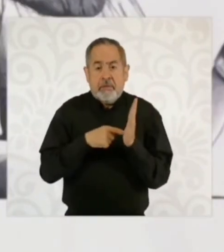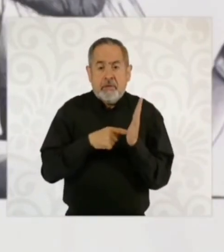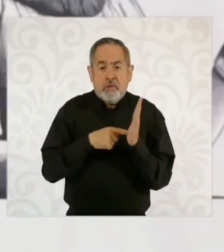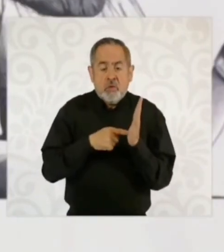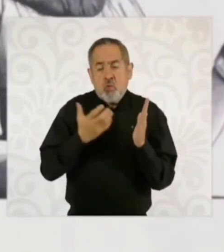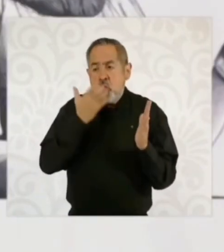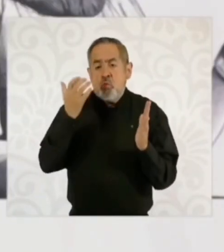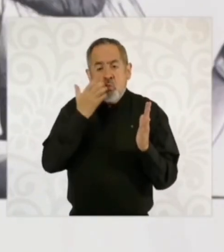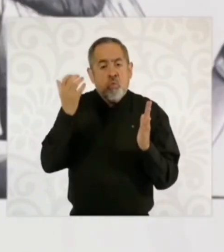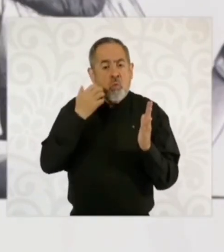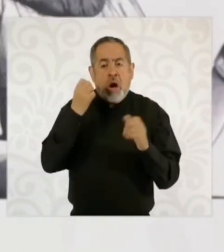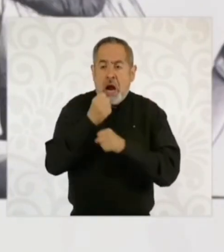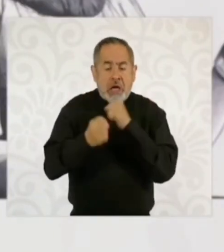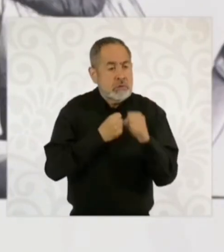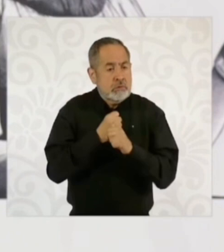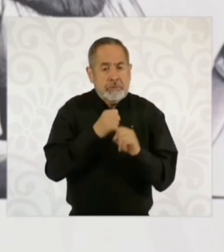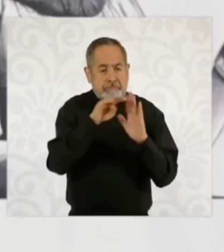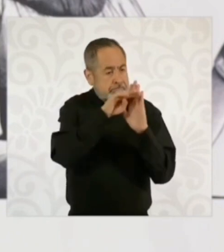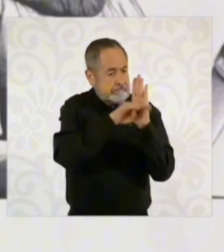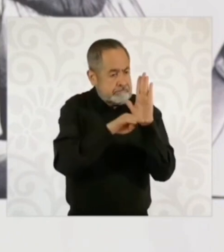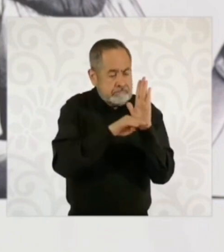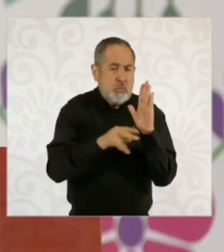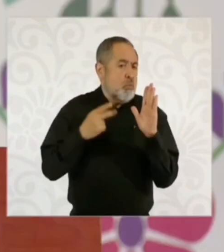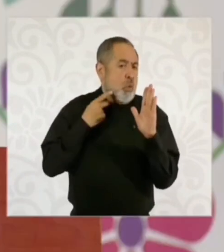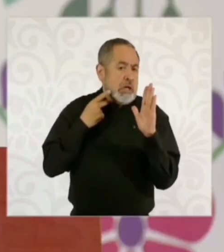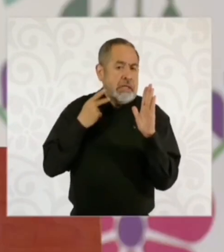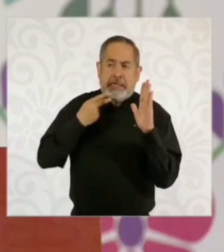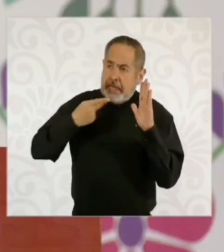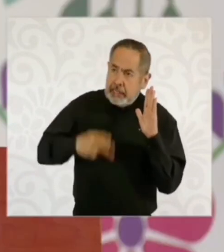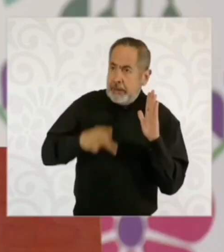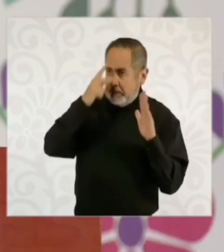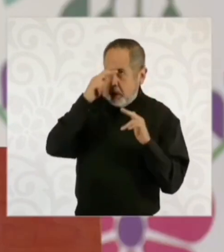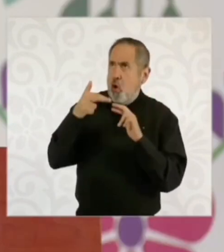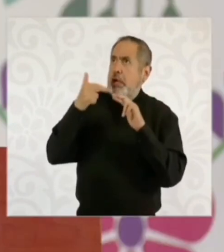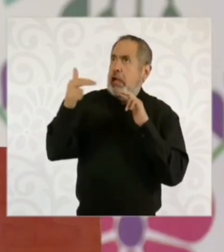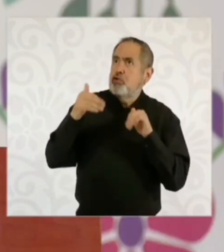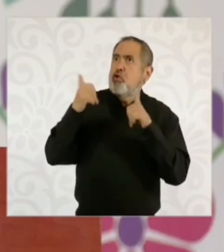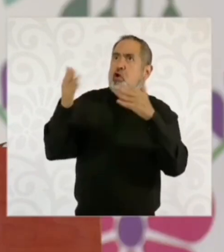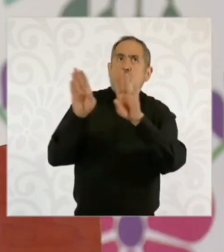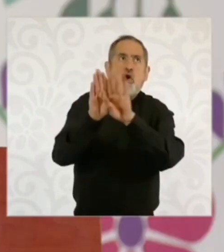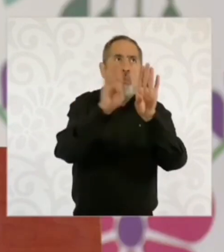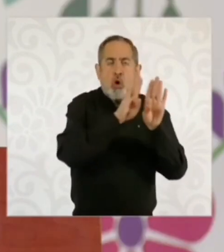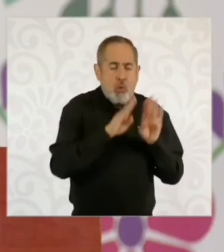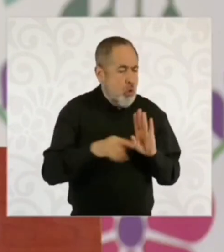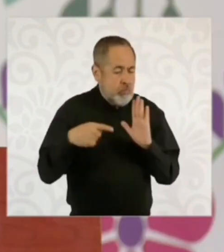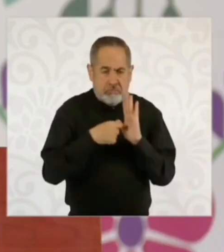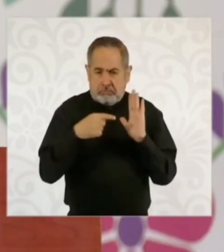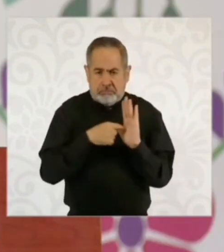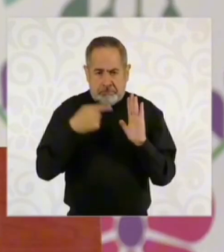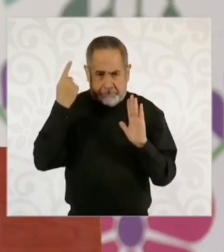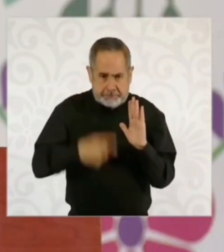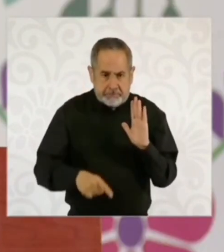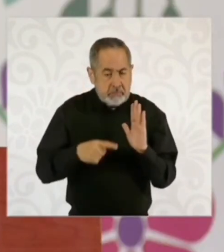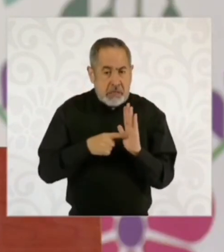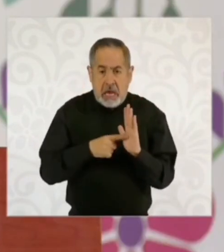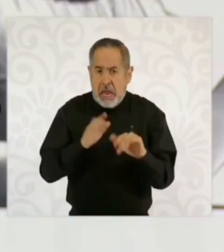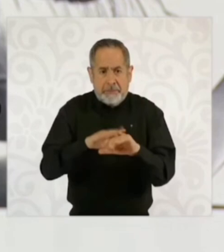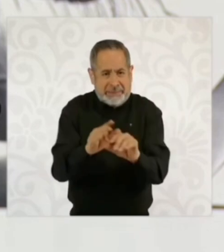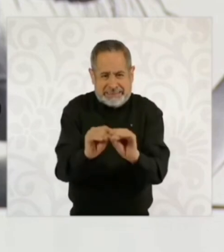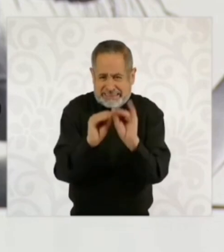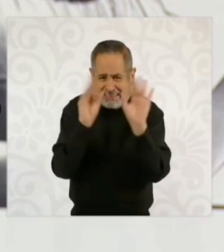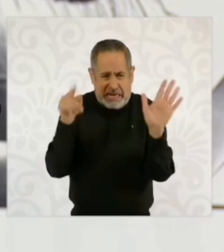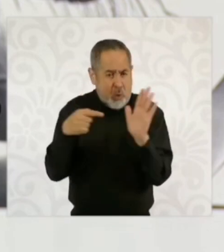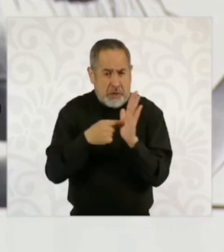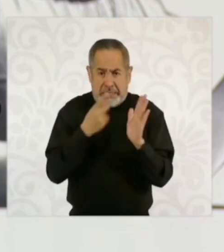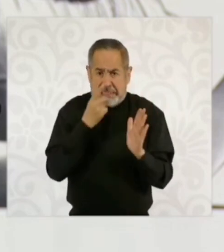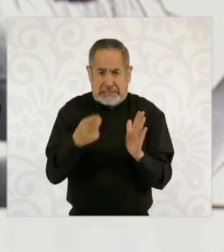un llamado a la paz y a un cese al conflicto que se pueda seguir suscitando allá en el Medio Oriente, sobre todo con esta